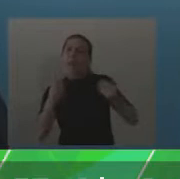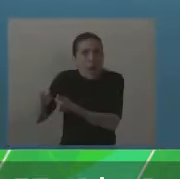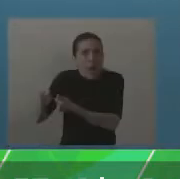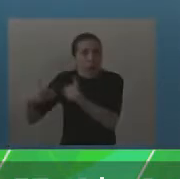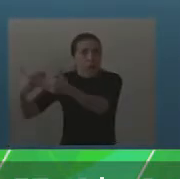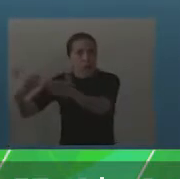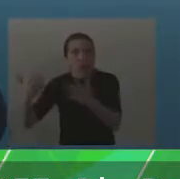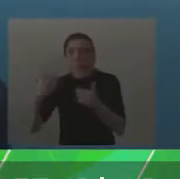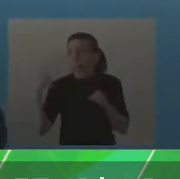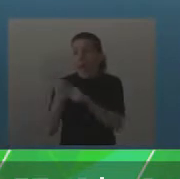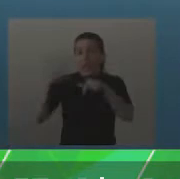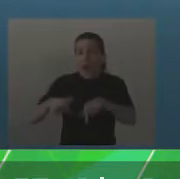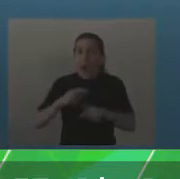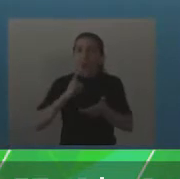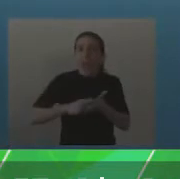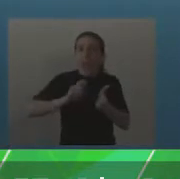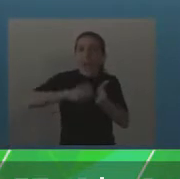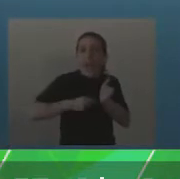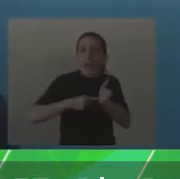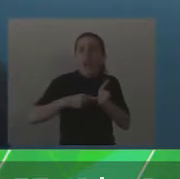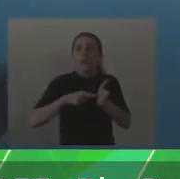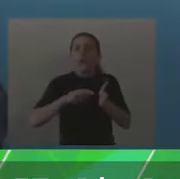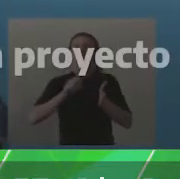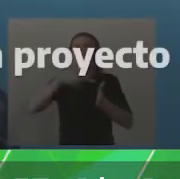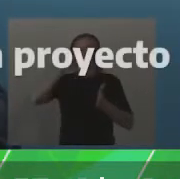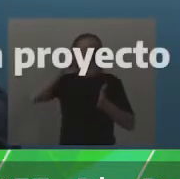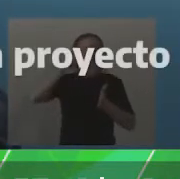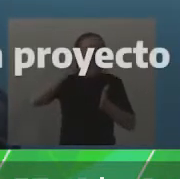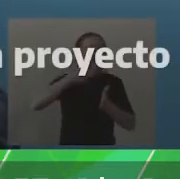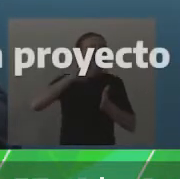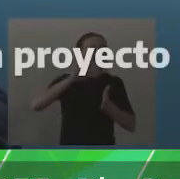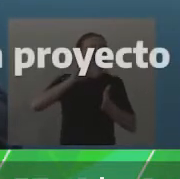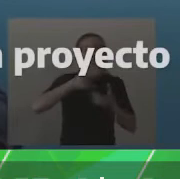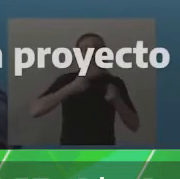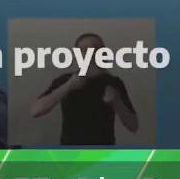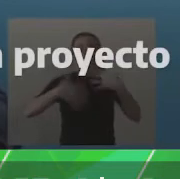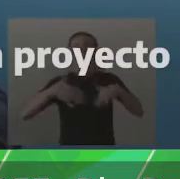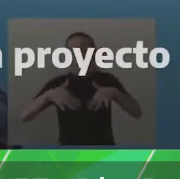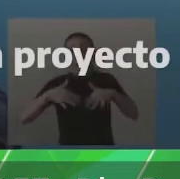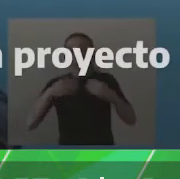estas cuestiones, estos primeros pasos que se están tomando, y continuaremos en contacto, lógicamente. Muy amable.